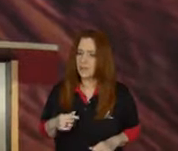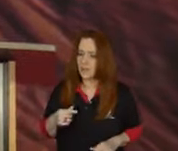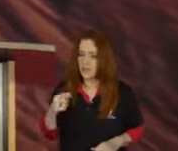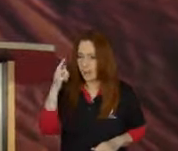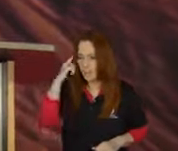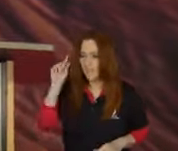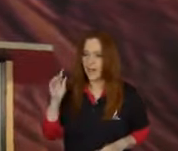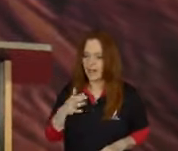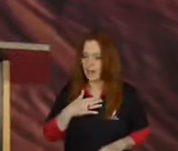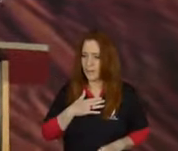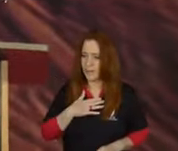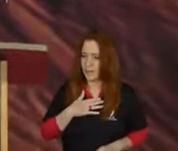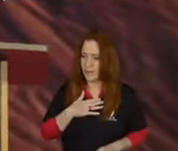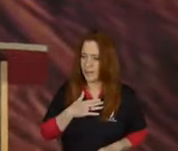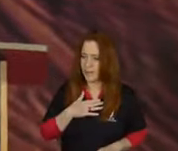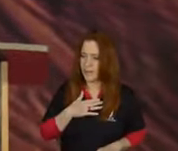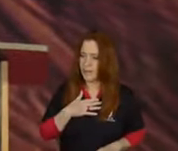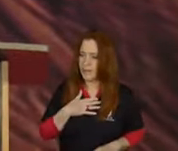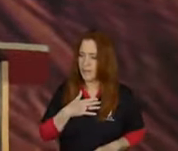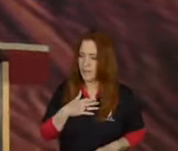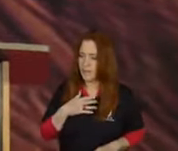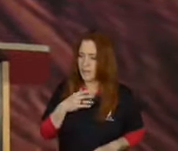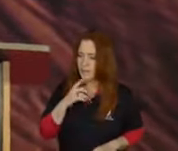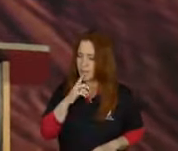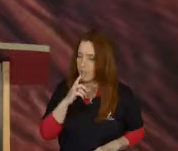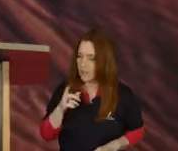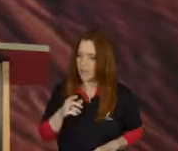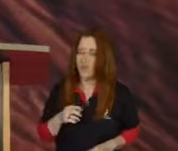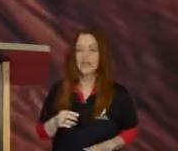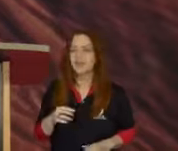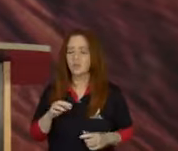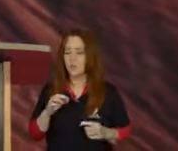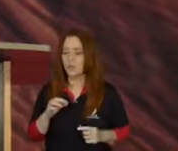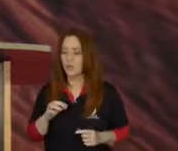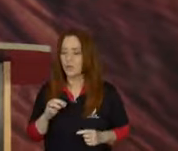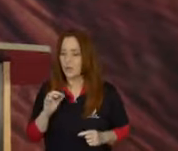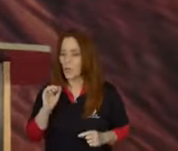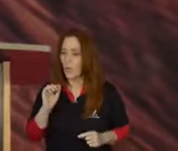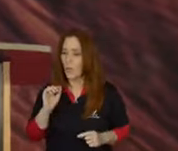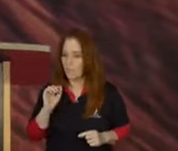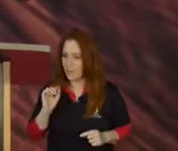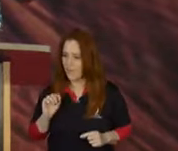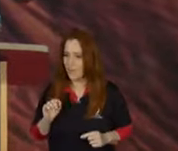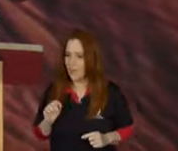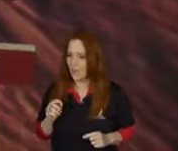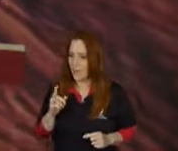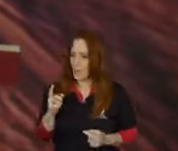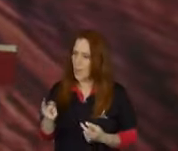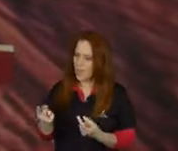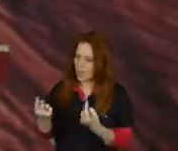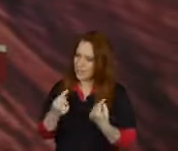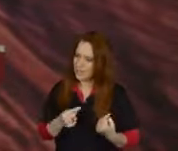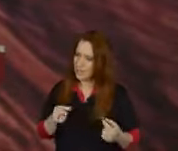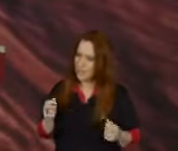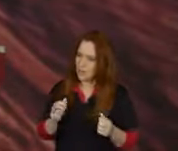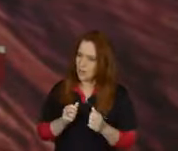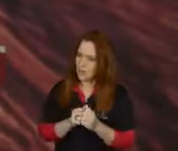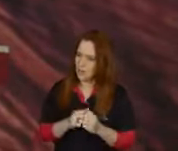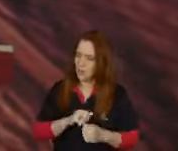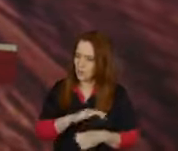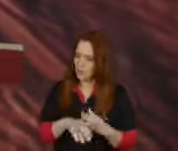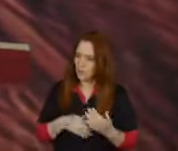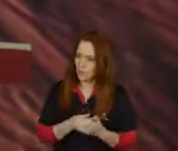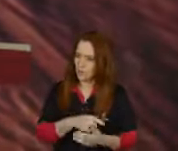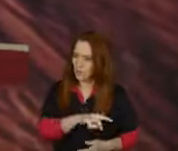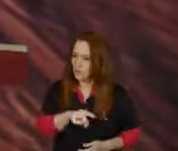por este gran honor y privilegio de estar aquí, porque puedo ir a muchos lugares, pero no hay nada mejor que estar en casa. No